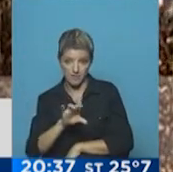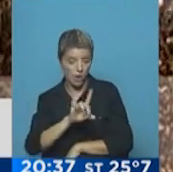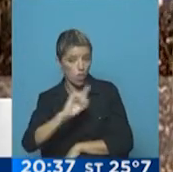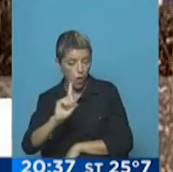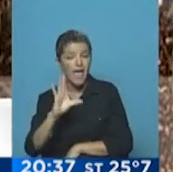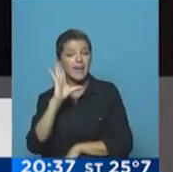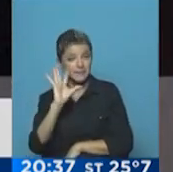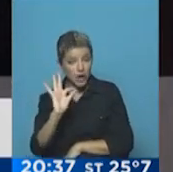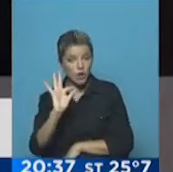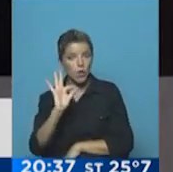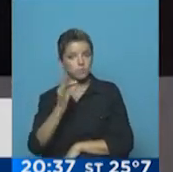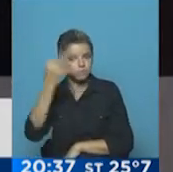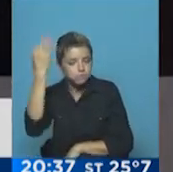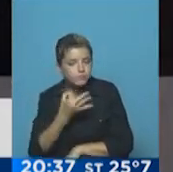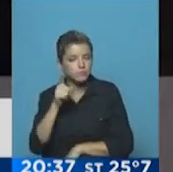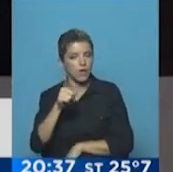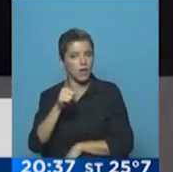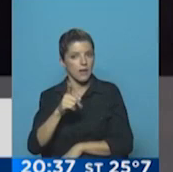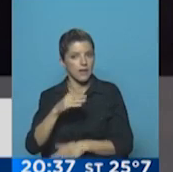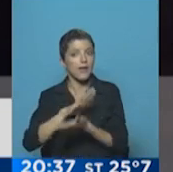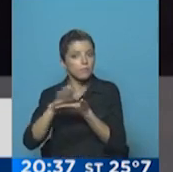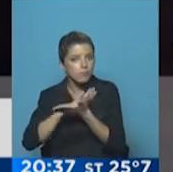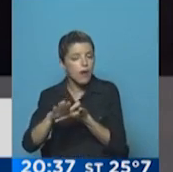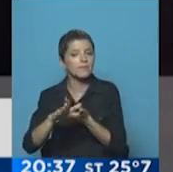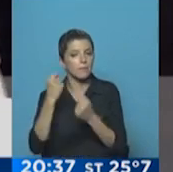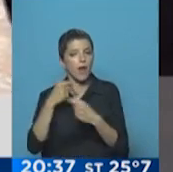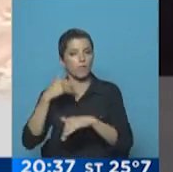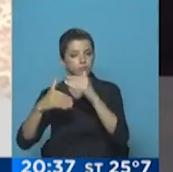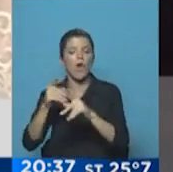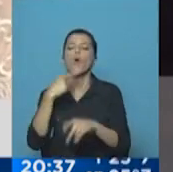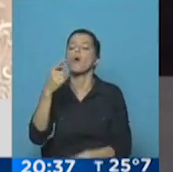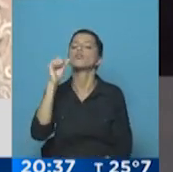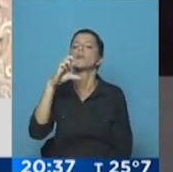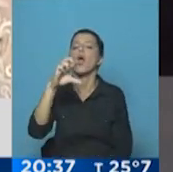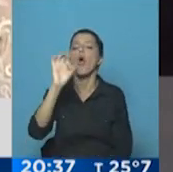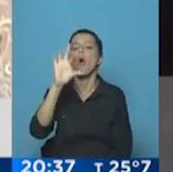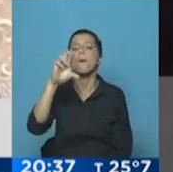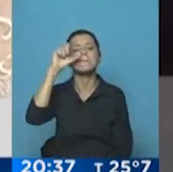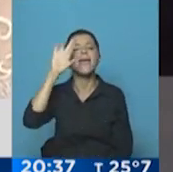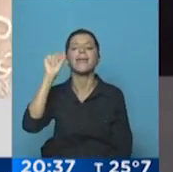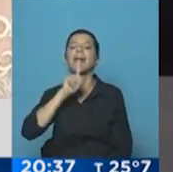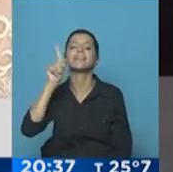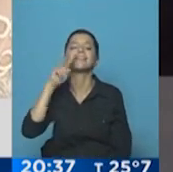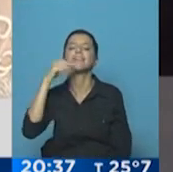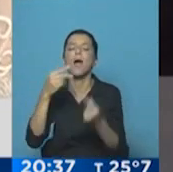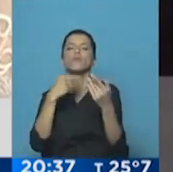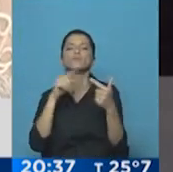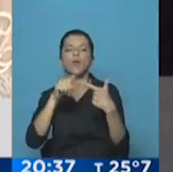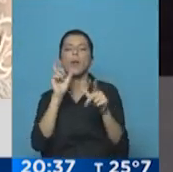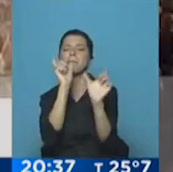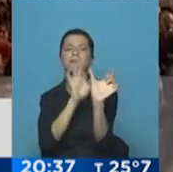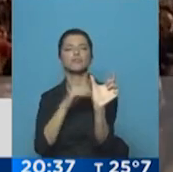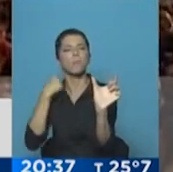una cuestión estrictamente operativa. Y cuando digo operativa, lo digo pensando en el